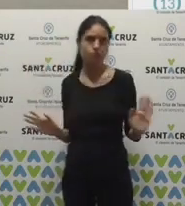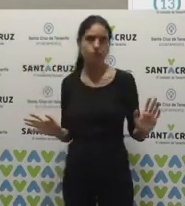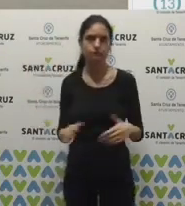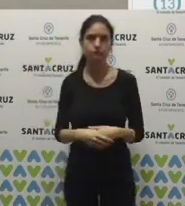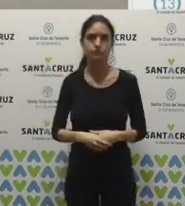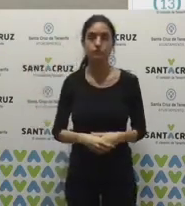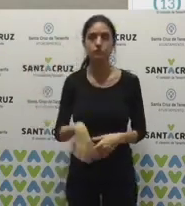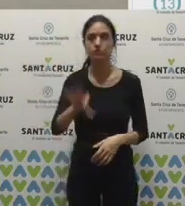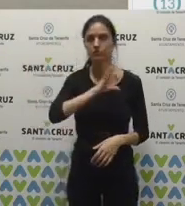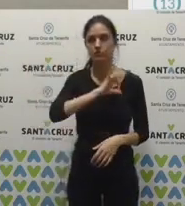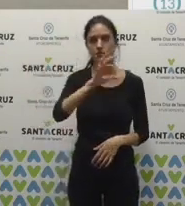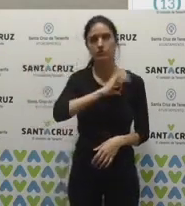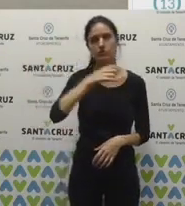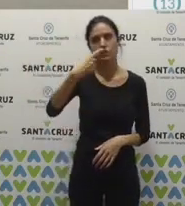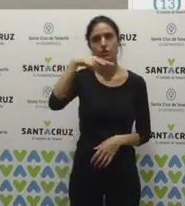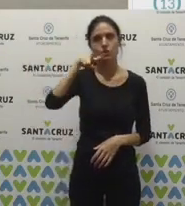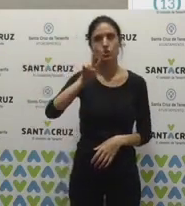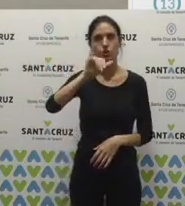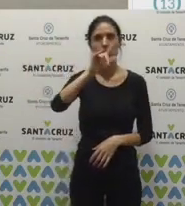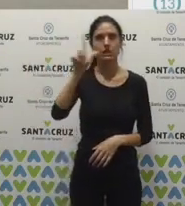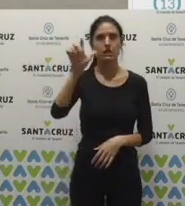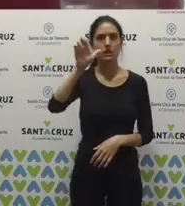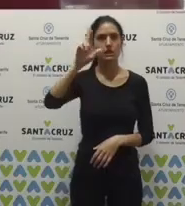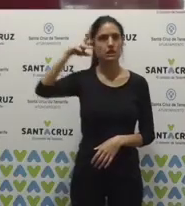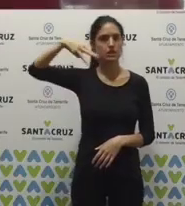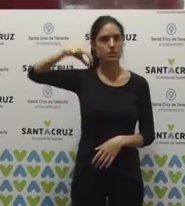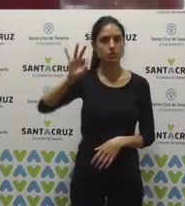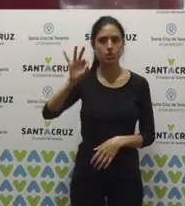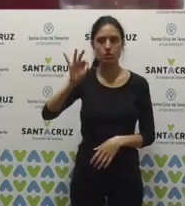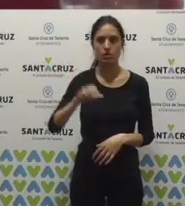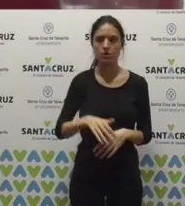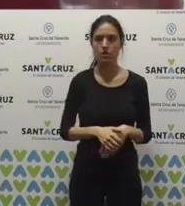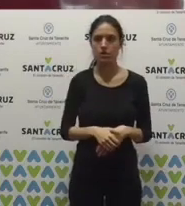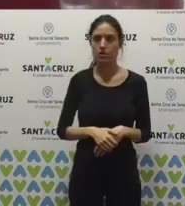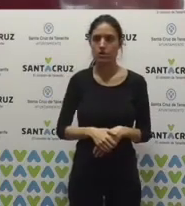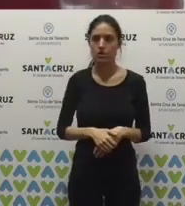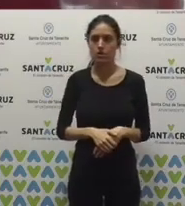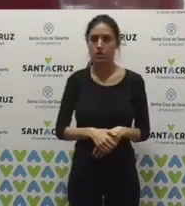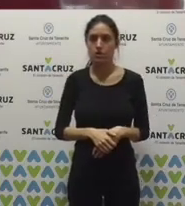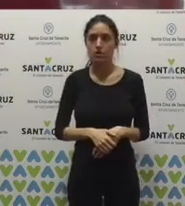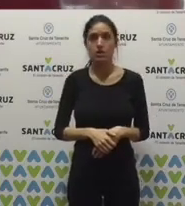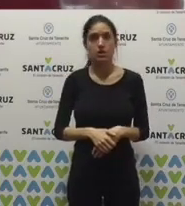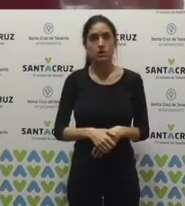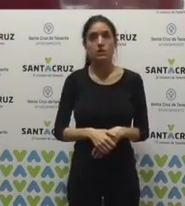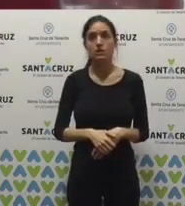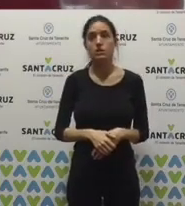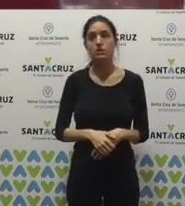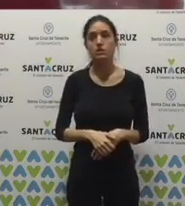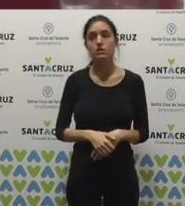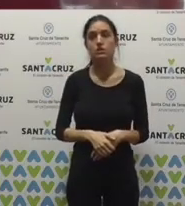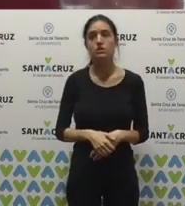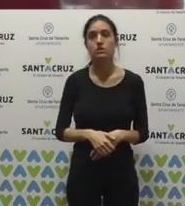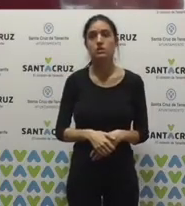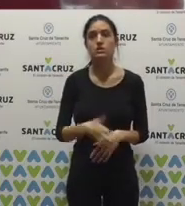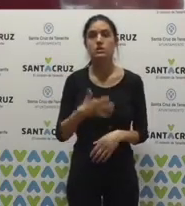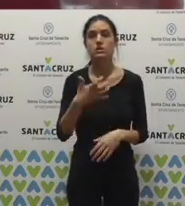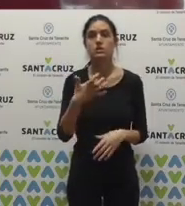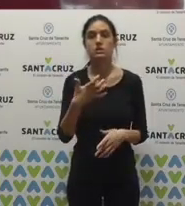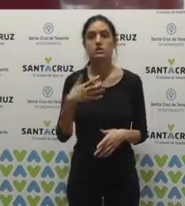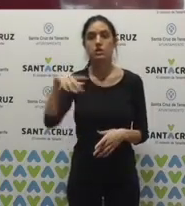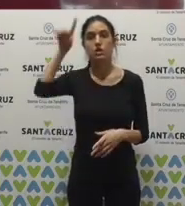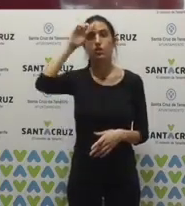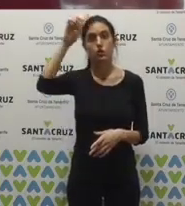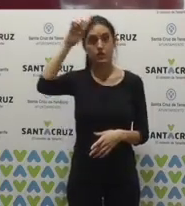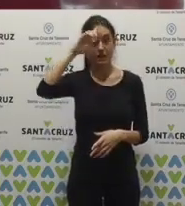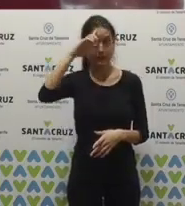los guillermo aquí esquivo un inconveniente con los quitas a mí entonces que es que señor portavoz no sabía que tenía que dárselos